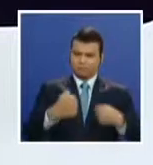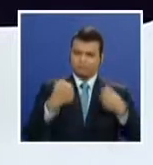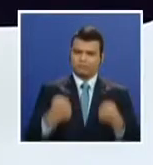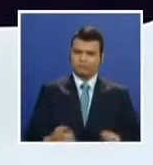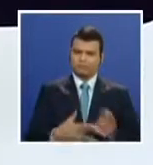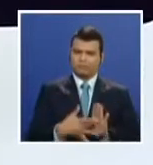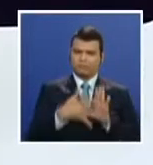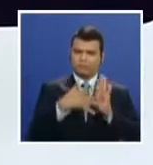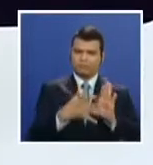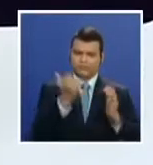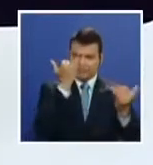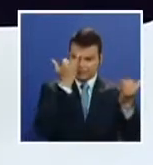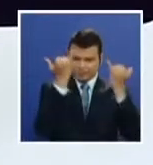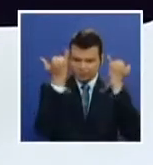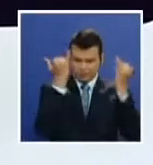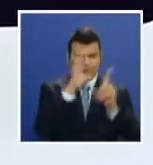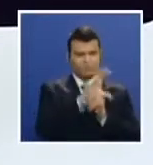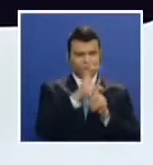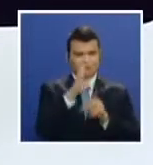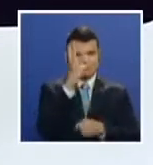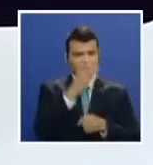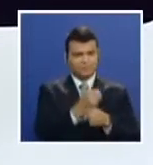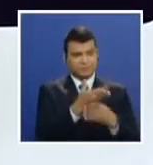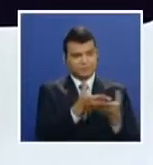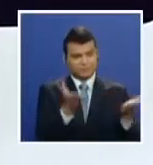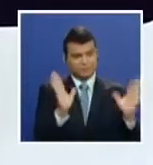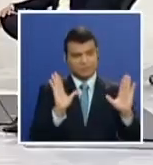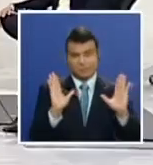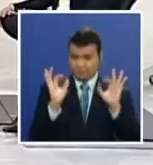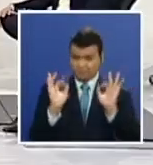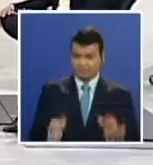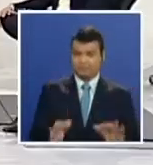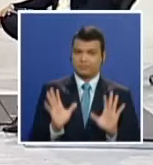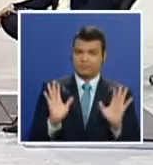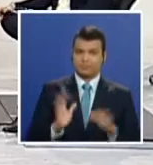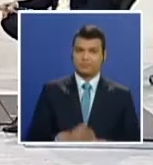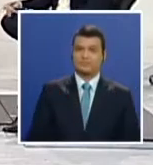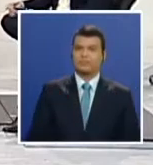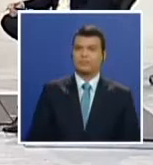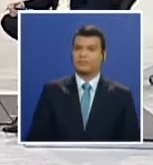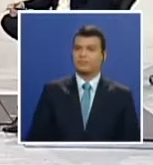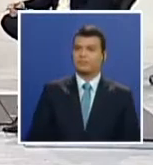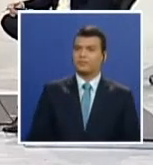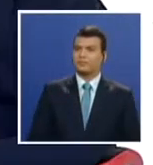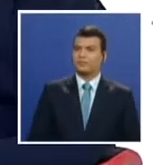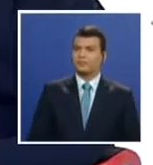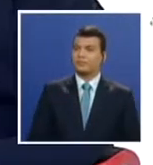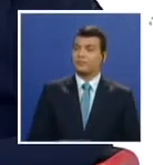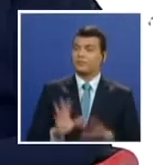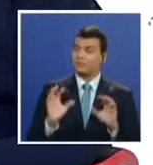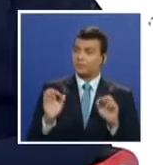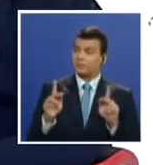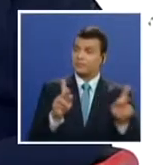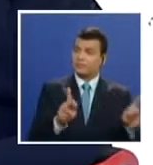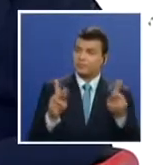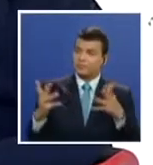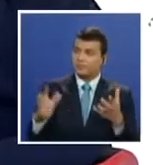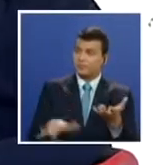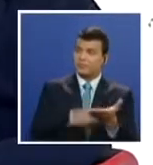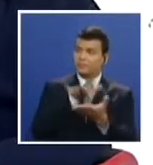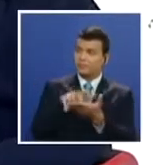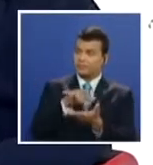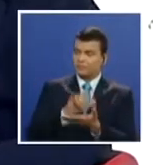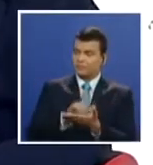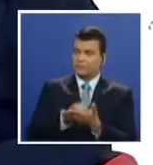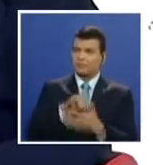destacar las iniciativas culturales y artísticas verdad ya no es bueno entonces y los que quieran participar en cartago la cita